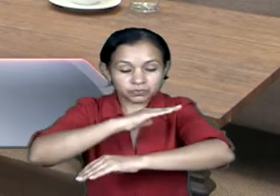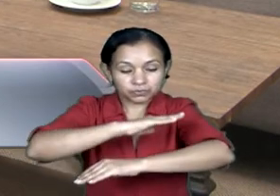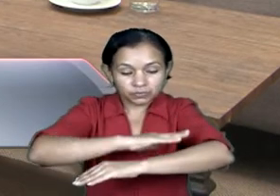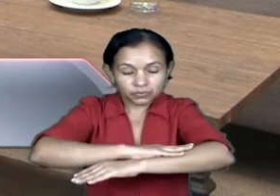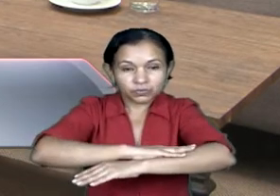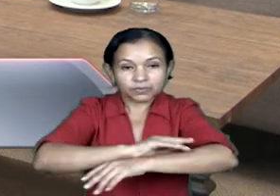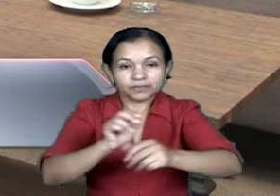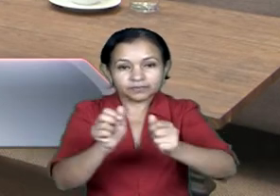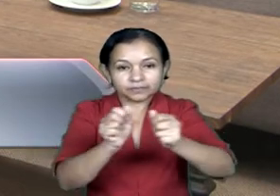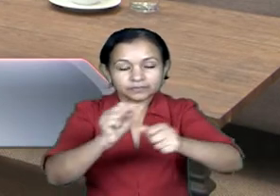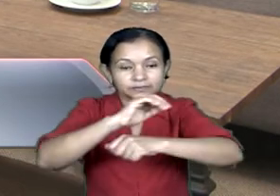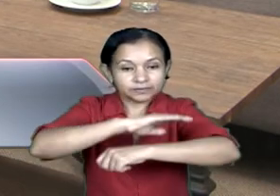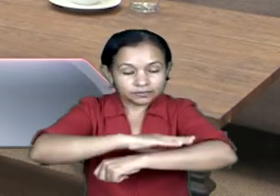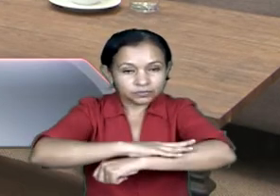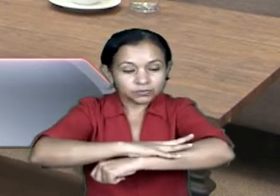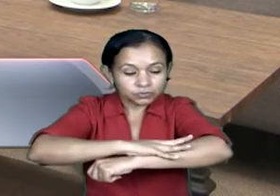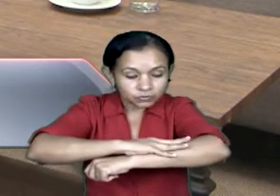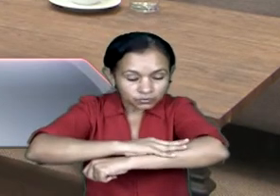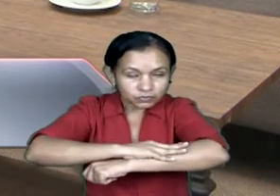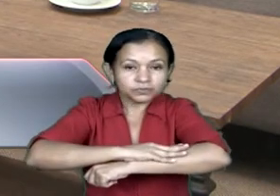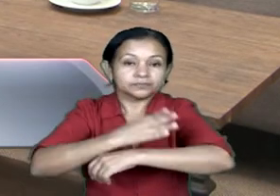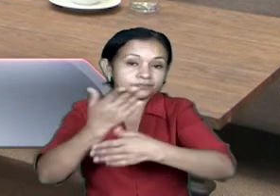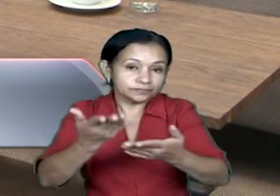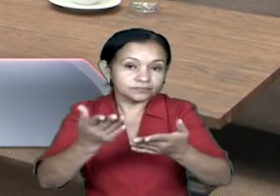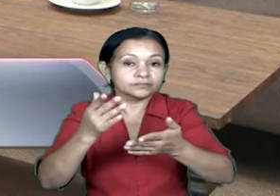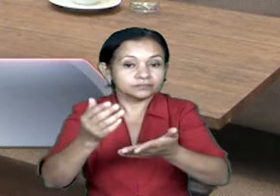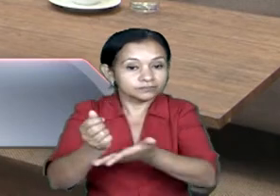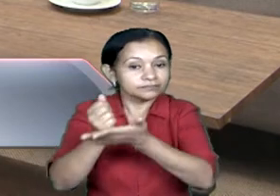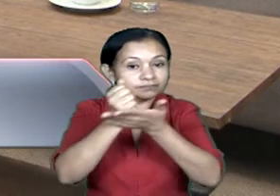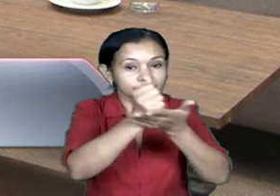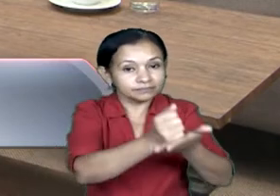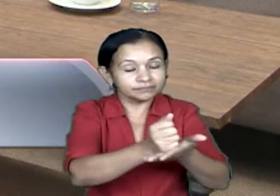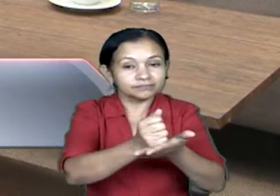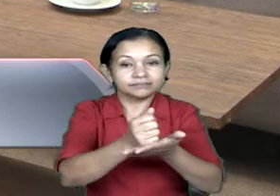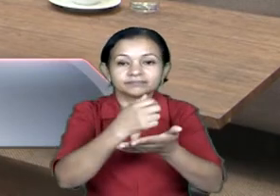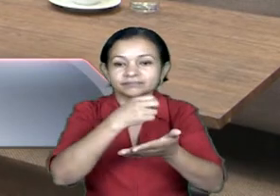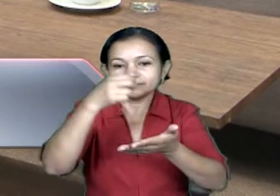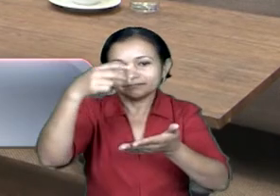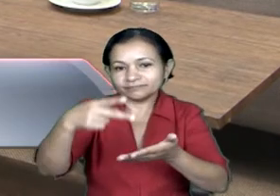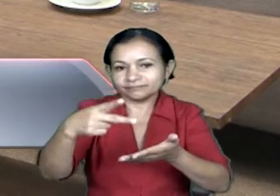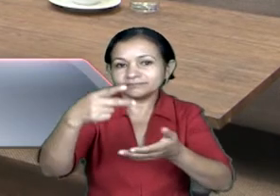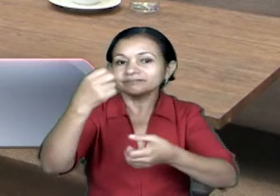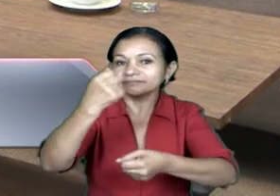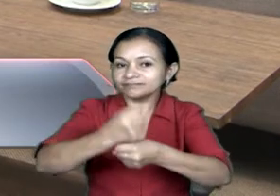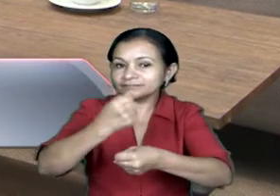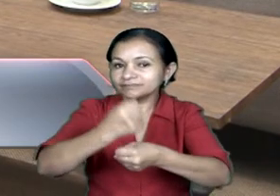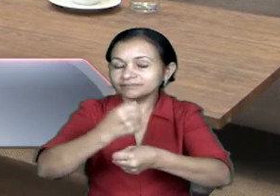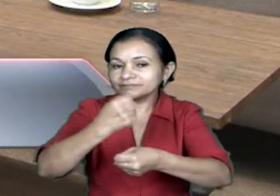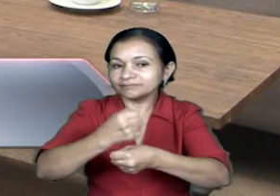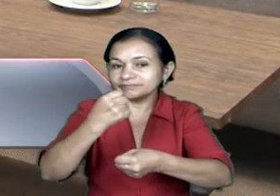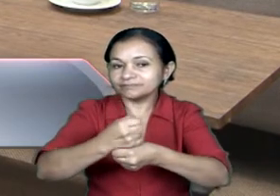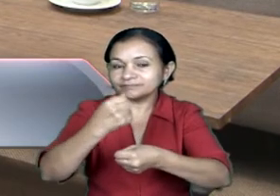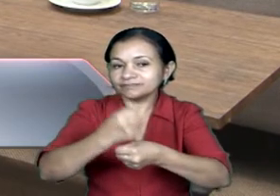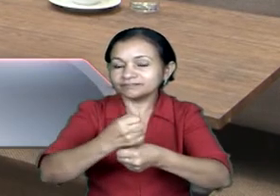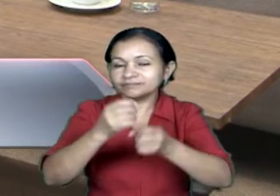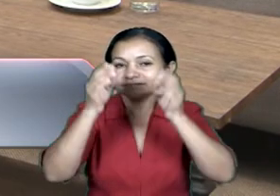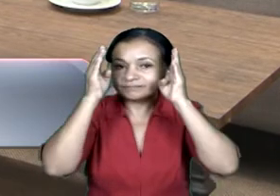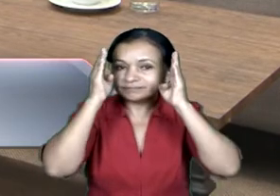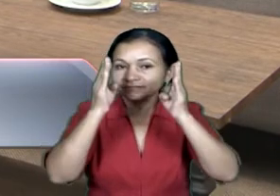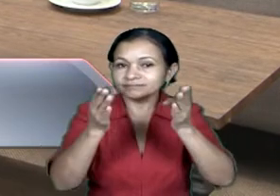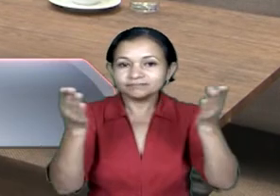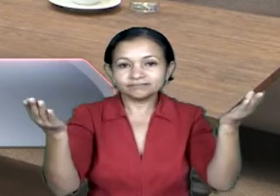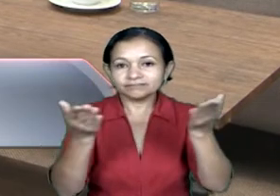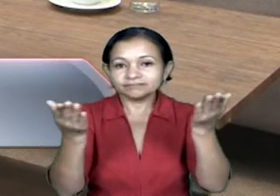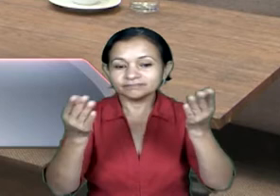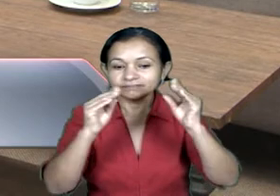esa para la restitución ropa del tejido y de, sí, la piel, sí, dañada. Eso. Y ahora estamos en segunda fase, ¿no? Se concentra en como